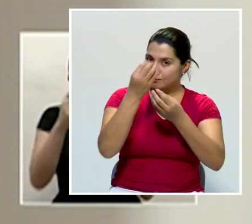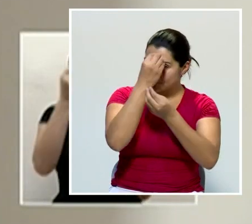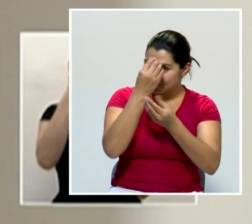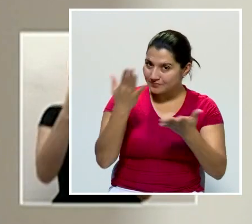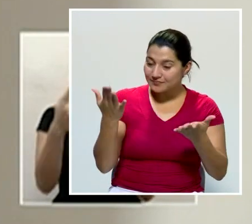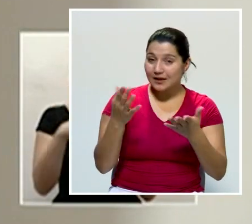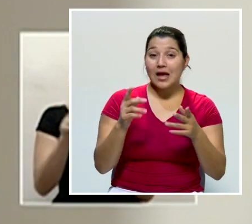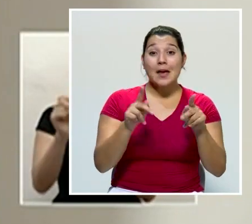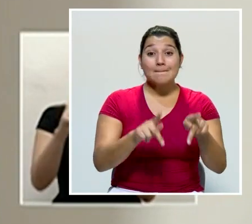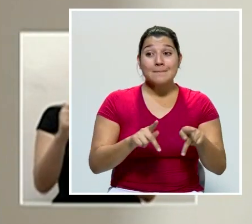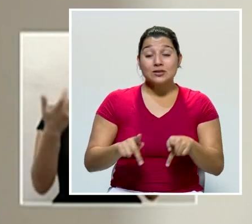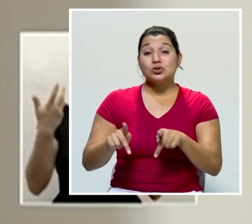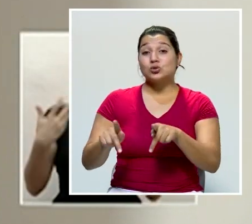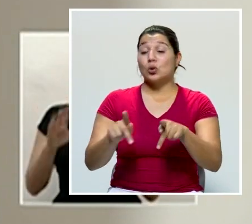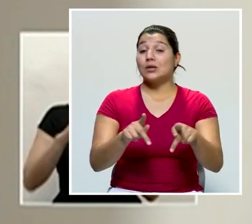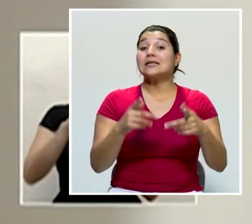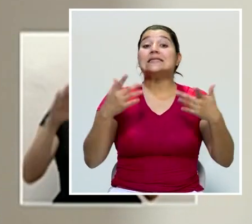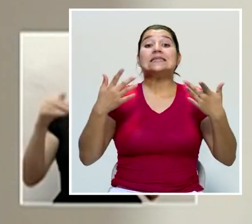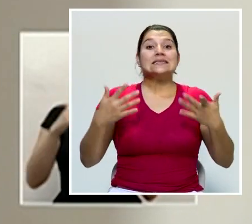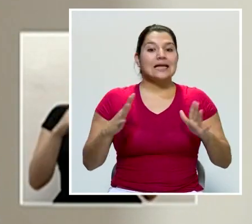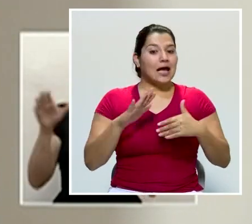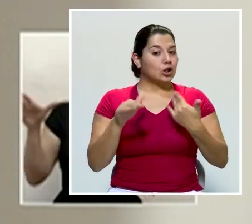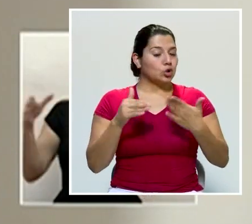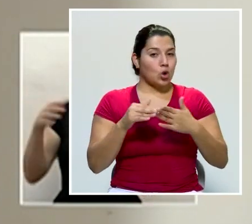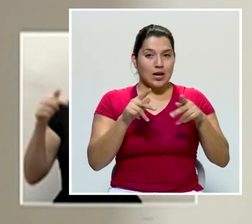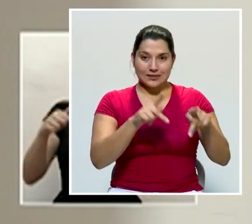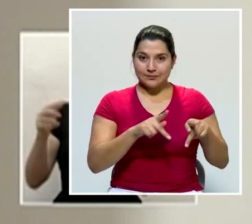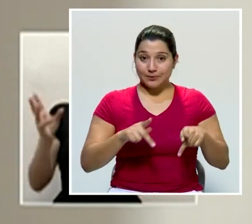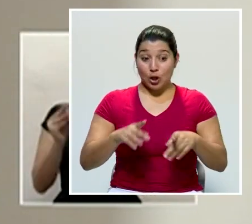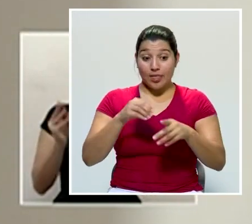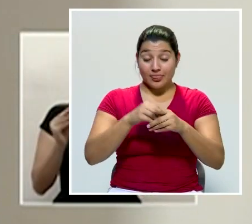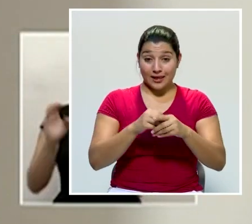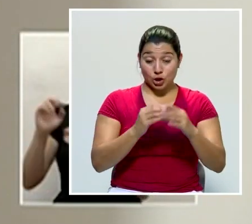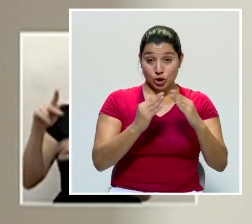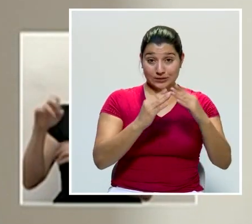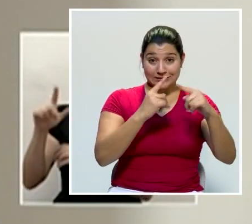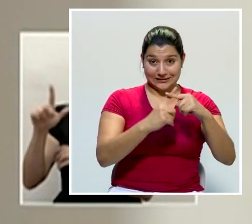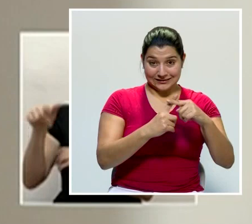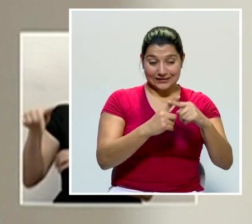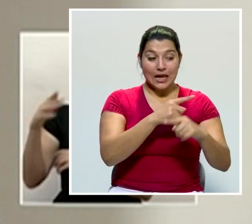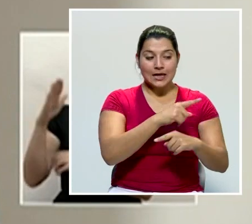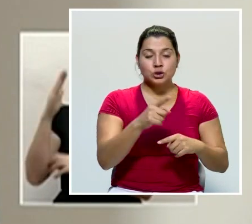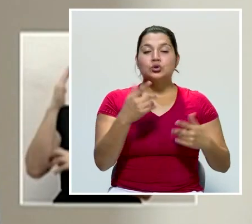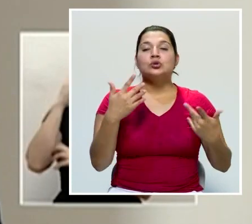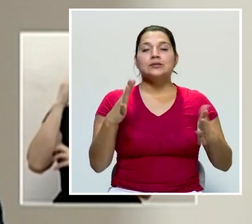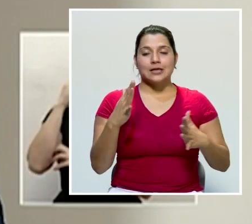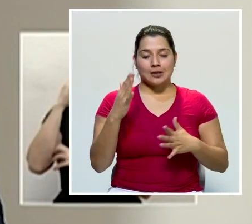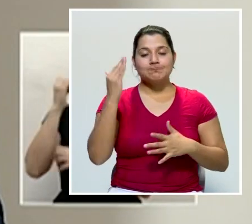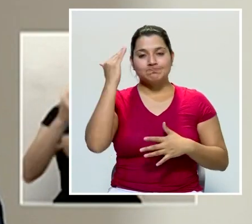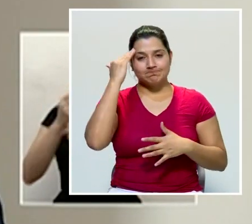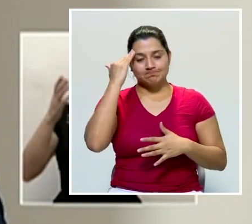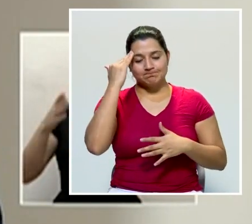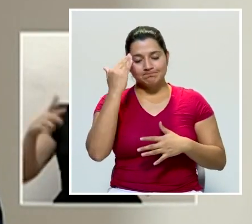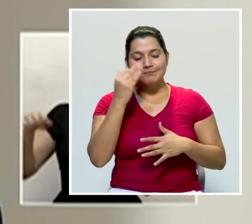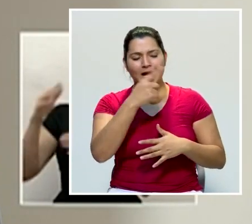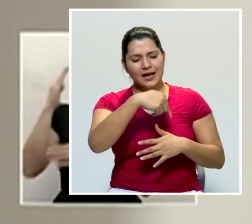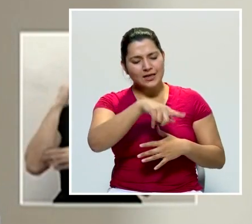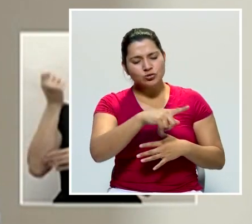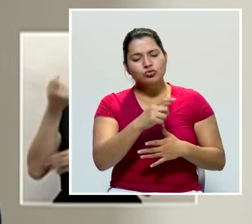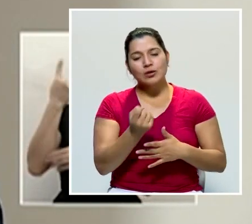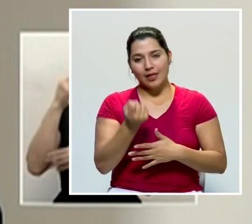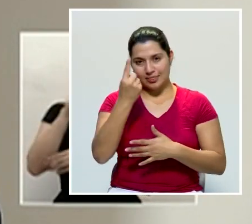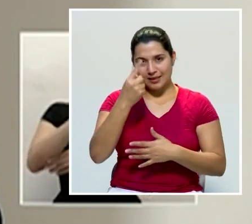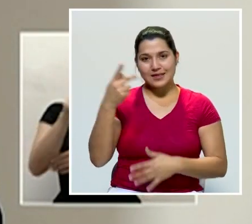que ya todos los miembros de la conferencia están sumamente conscientes y colaboradores en el sentido de que entienden